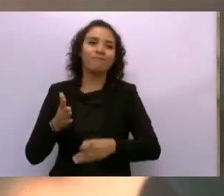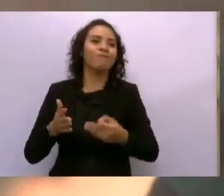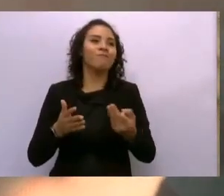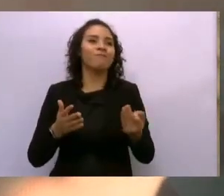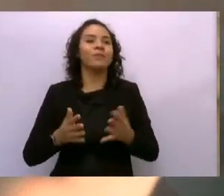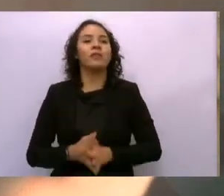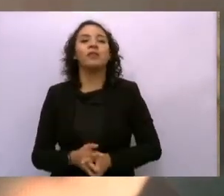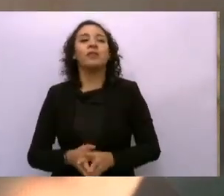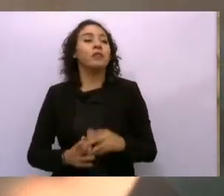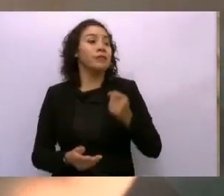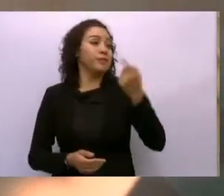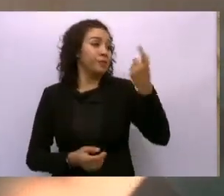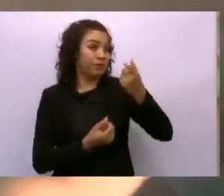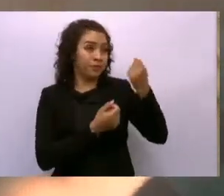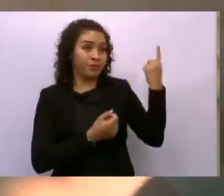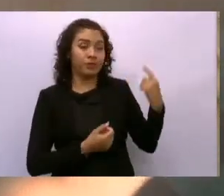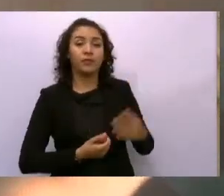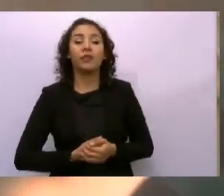ocurrió,